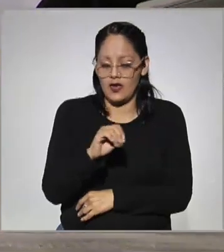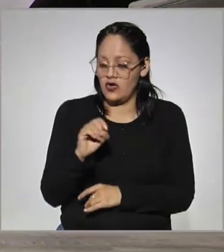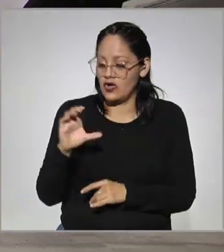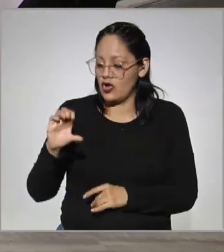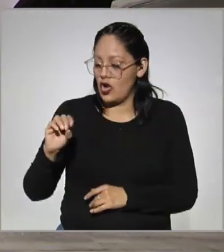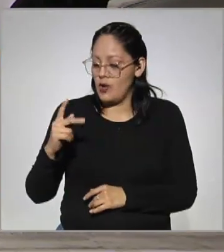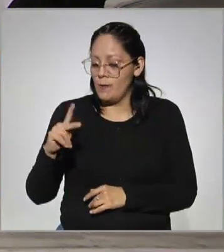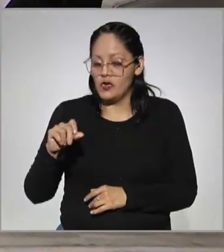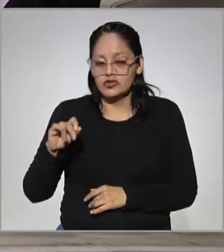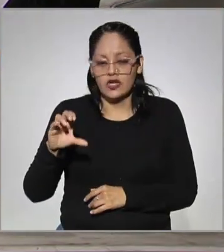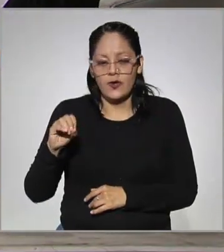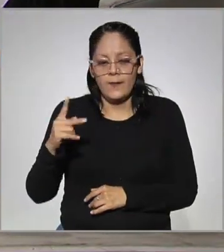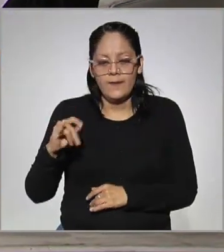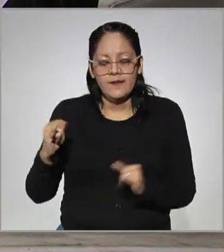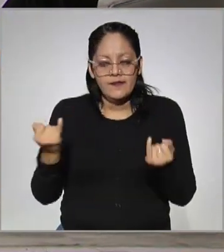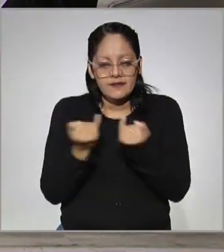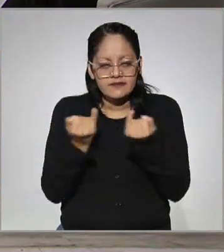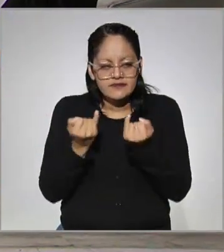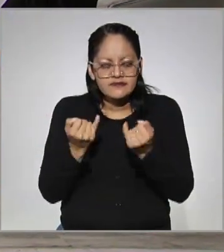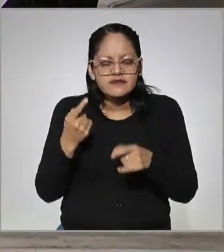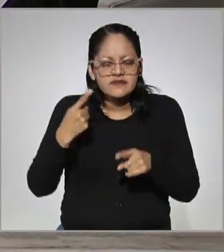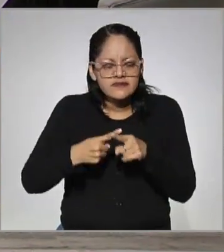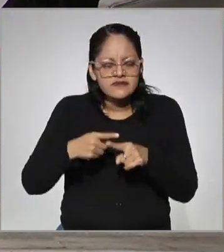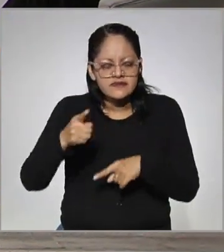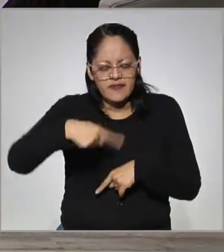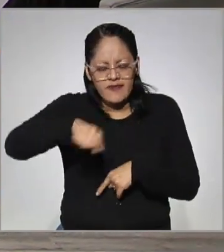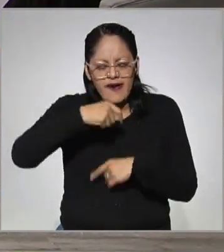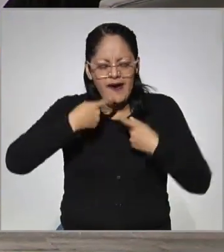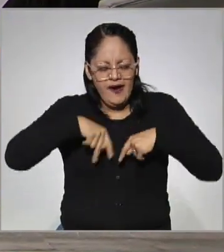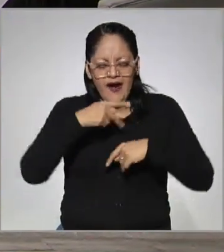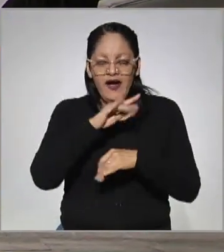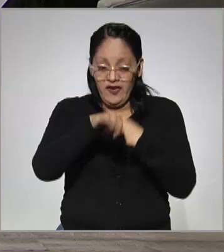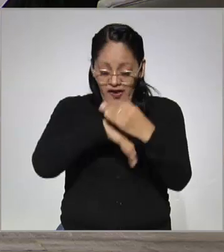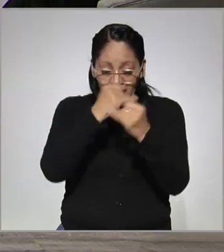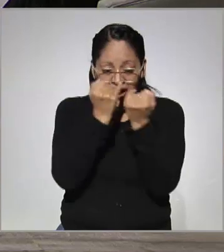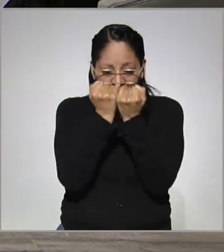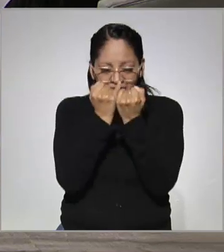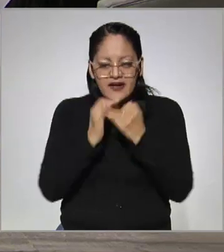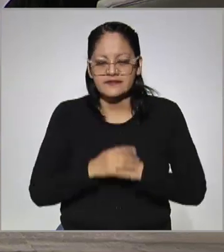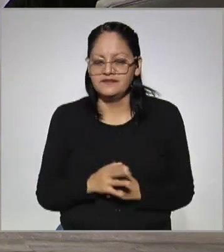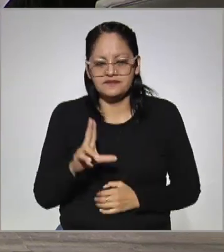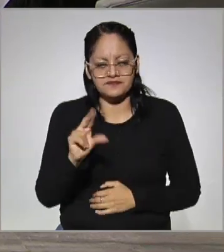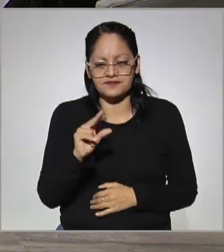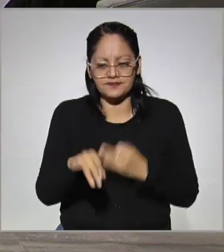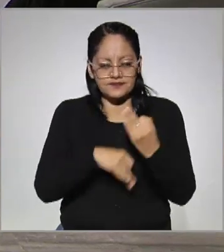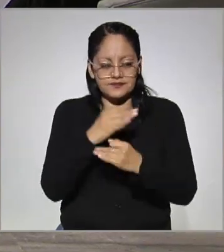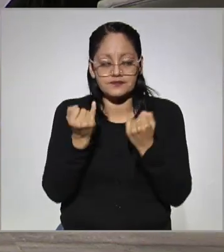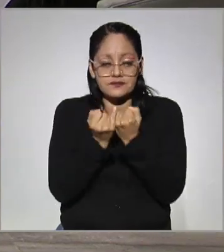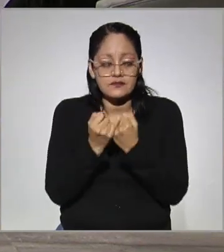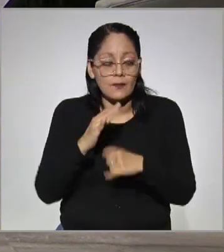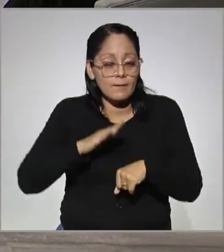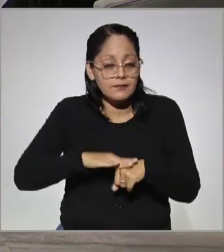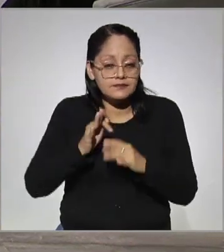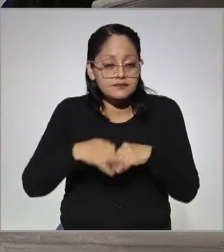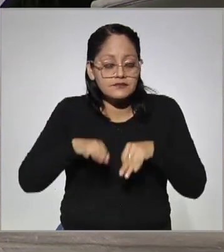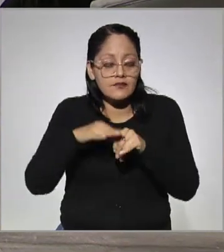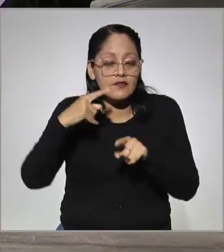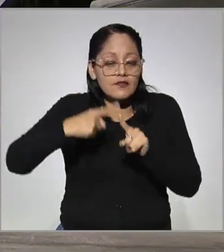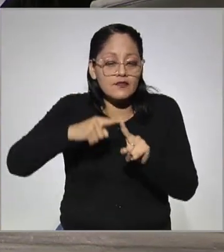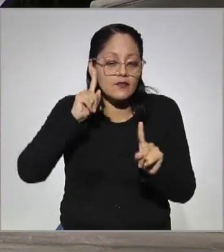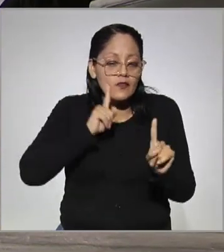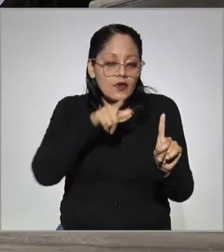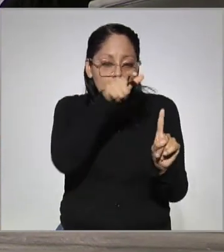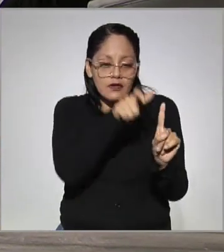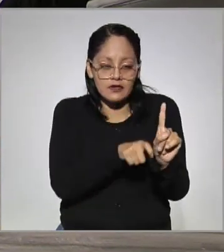se le indica la colposcopía o se les hace a todas las pacientes? No se le hace a todas las pacientes. Idealmente se le debe de hacer a aquella